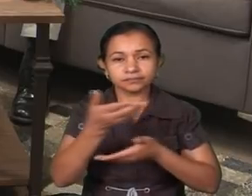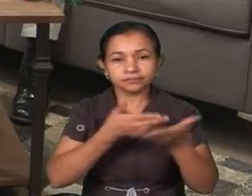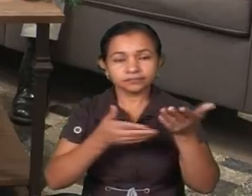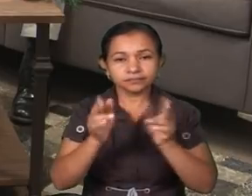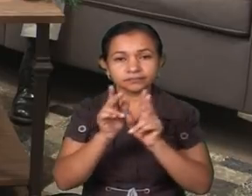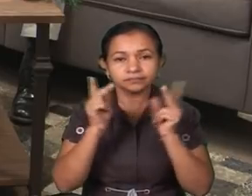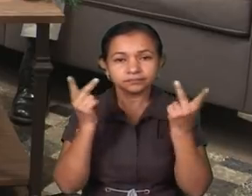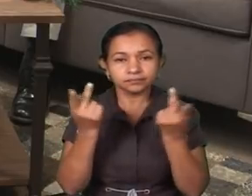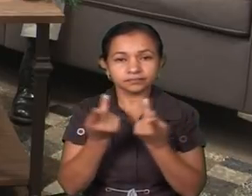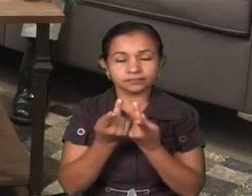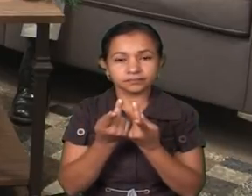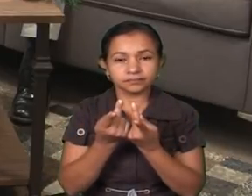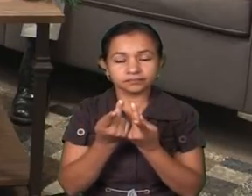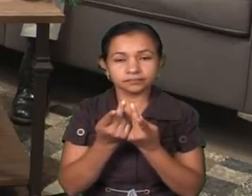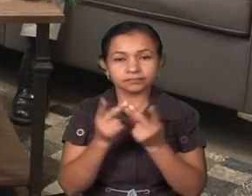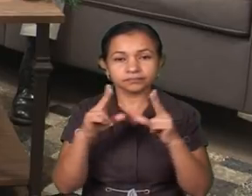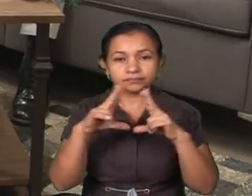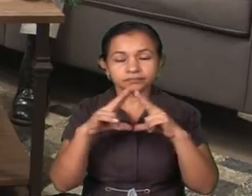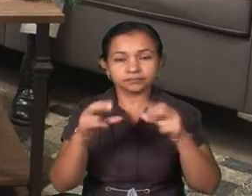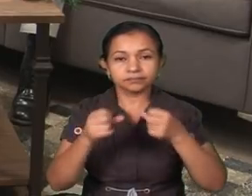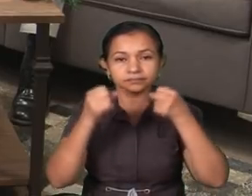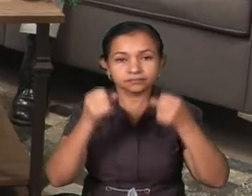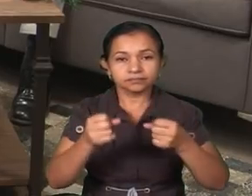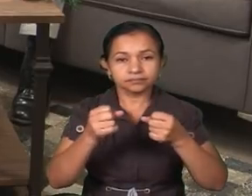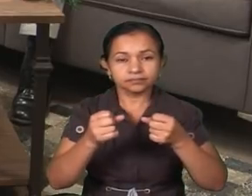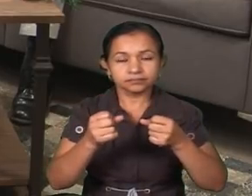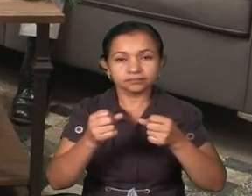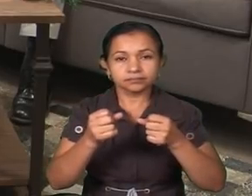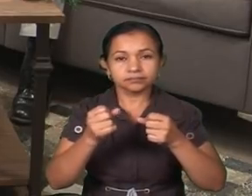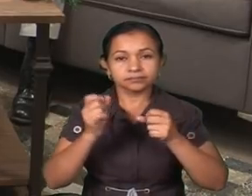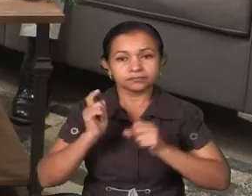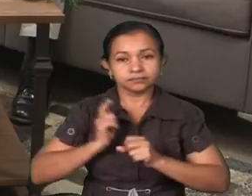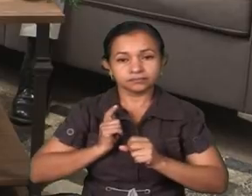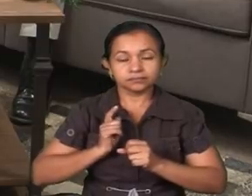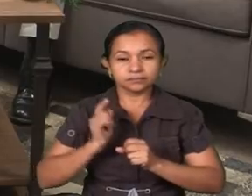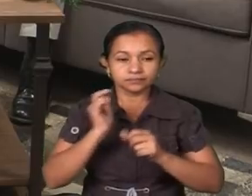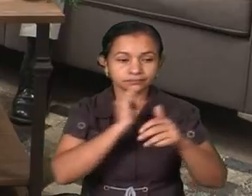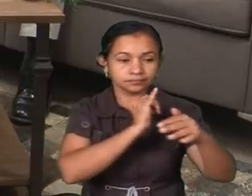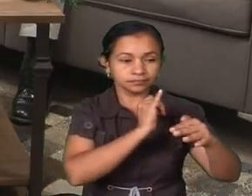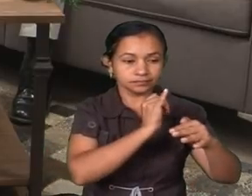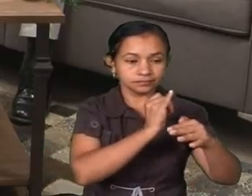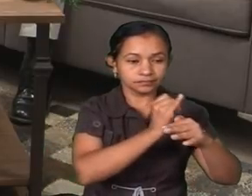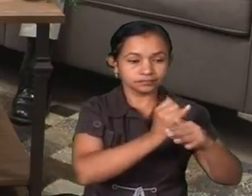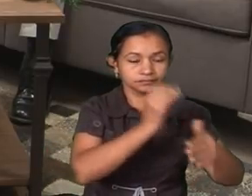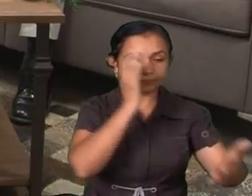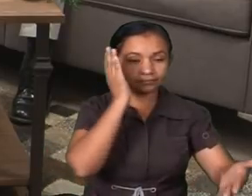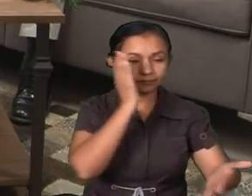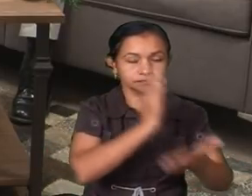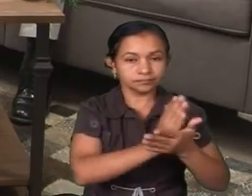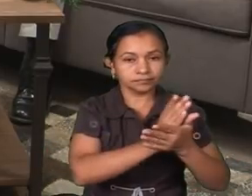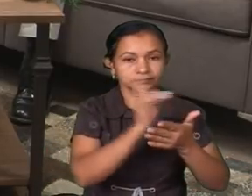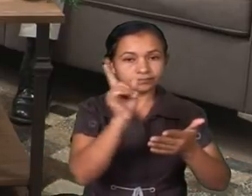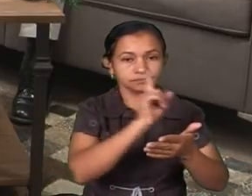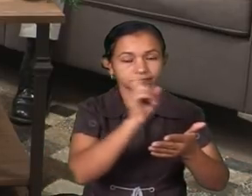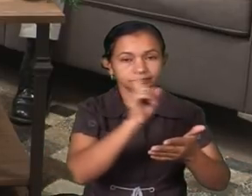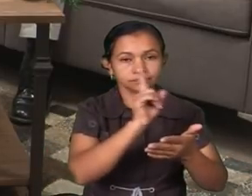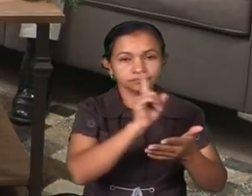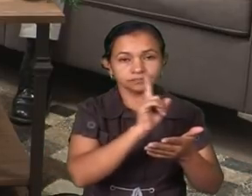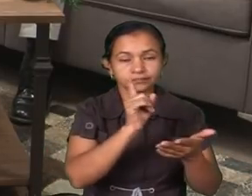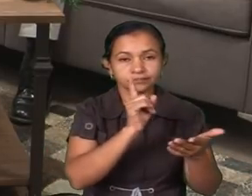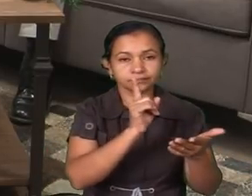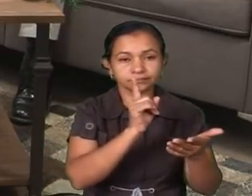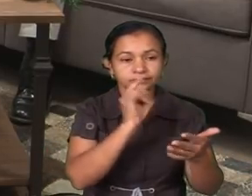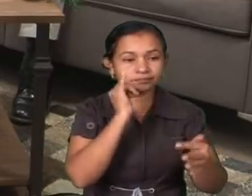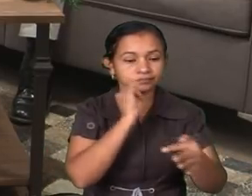pueblo nicaragüense referido a grandes hombres que estuvieron también dentro de la iglesia y que decidieron no manchar o que